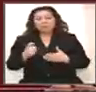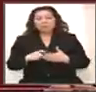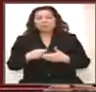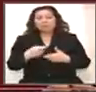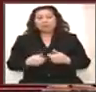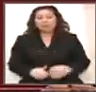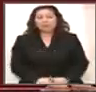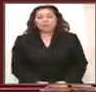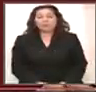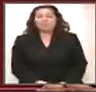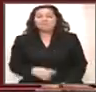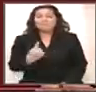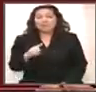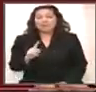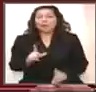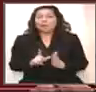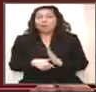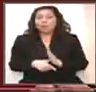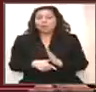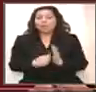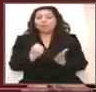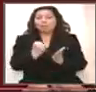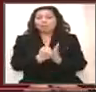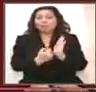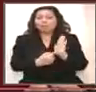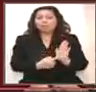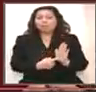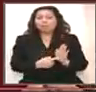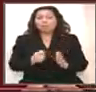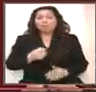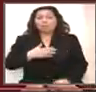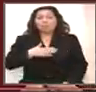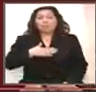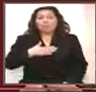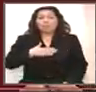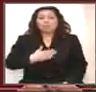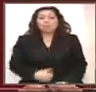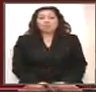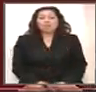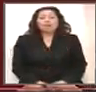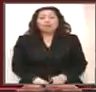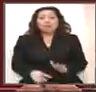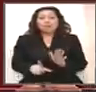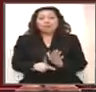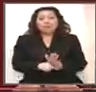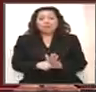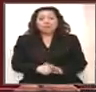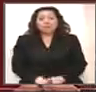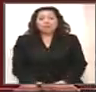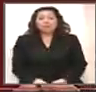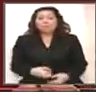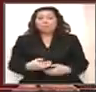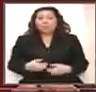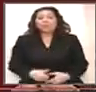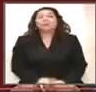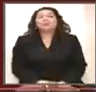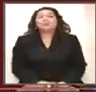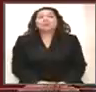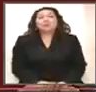dichos productos para luego publicar y entregar a sus propietarios legales tales